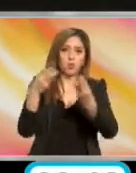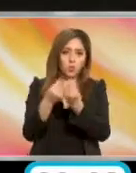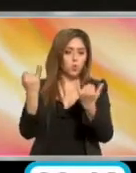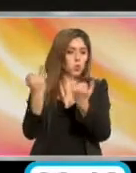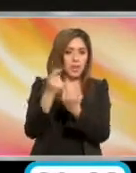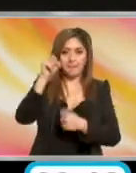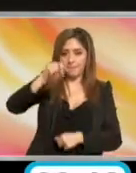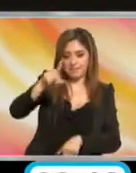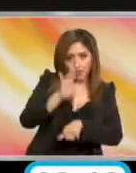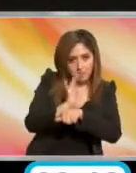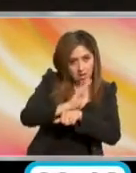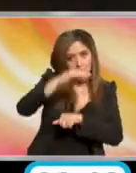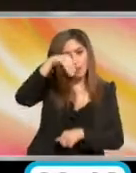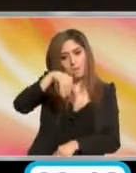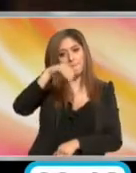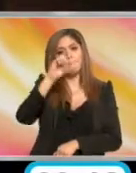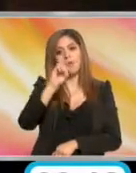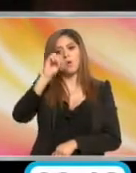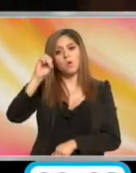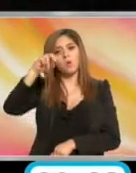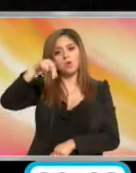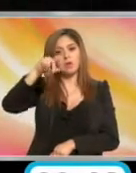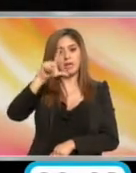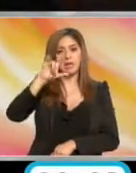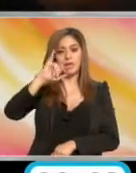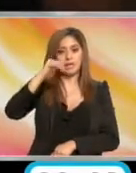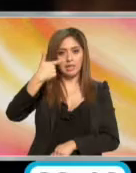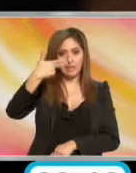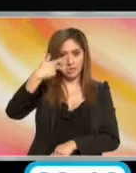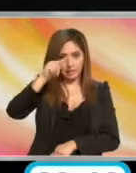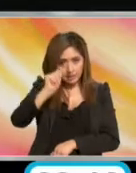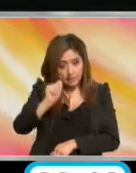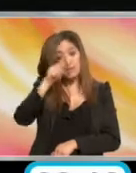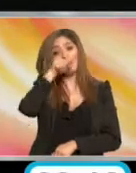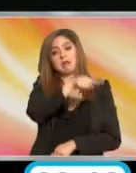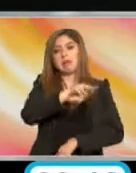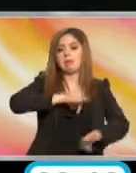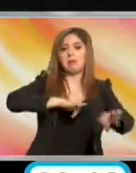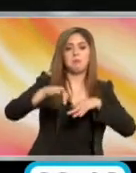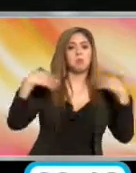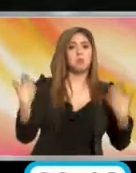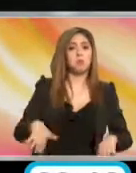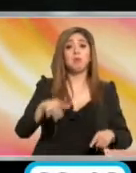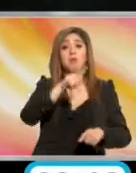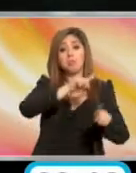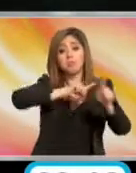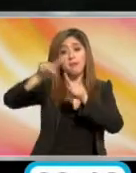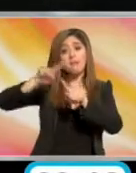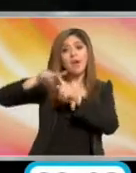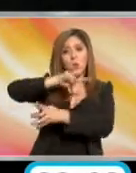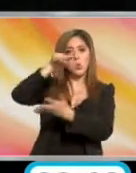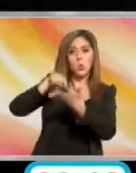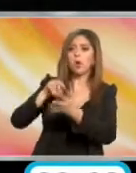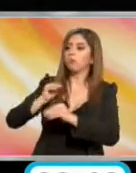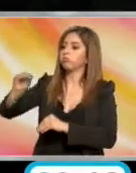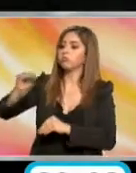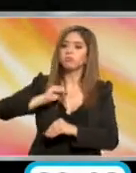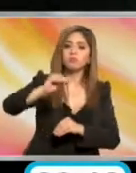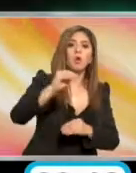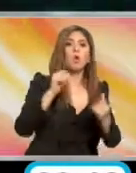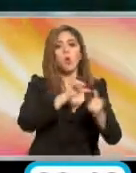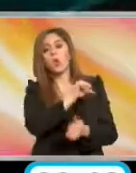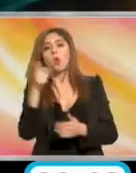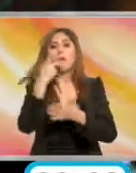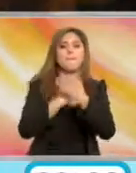lo platicamos, él hace un gran trabajo. Es un actor que estuvo moviéndose entre distintas locaciones, de distintos proyectos para